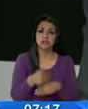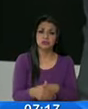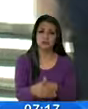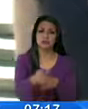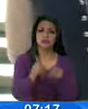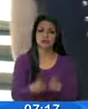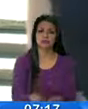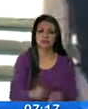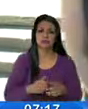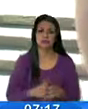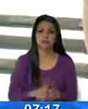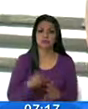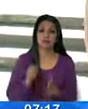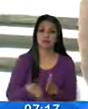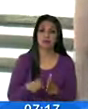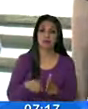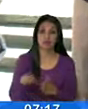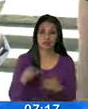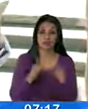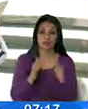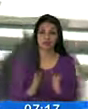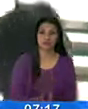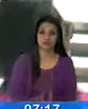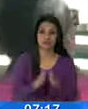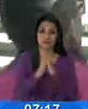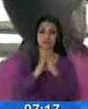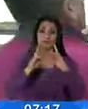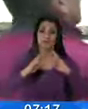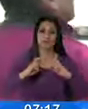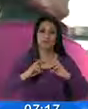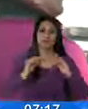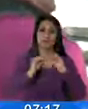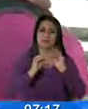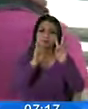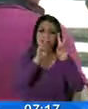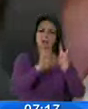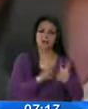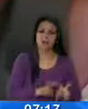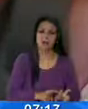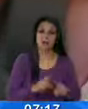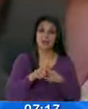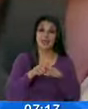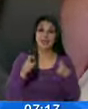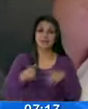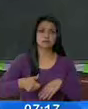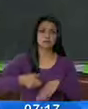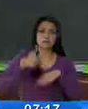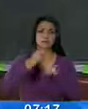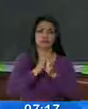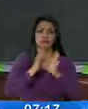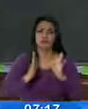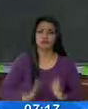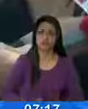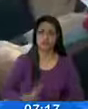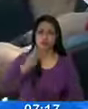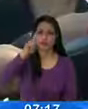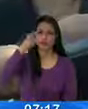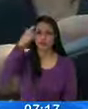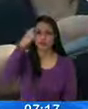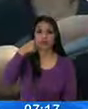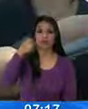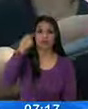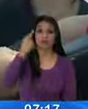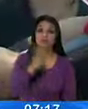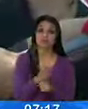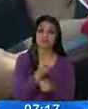corresponde. El abogado de los legisladores también pide que se investiguen otros casos en los que estarían involucrados exaltos funcionarios del régimen de Rafael Correa y por